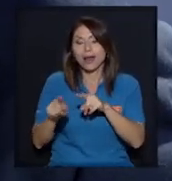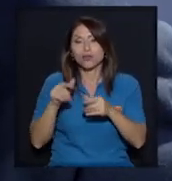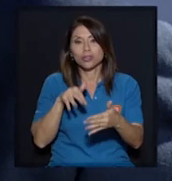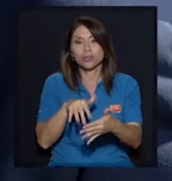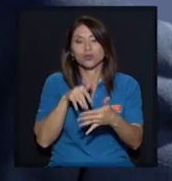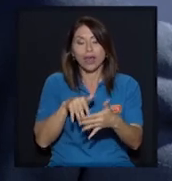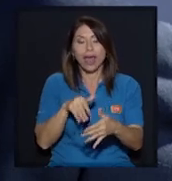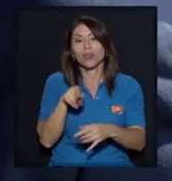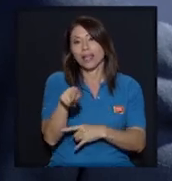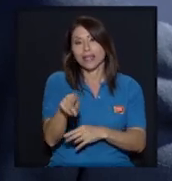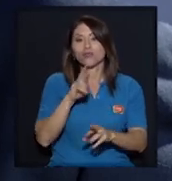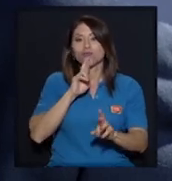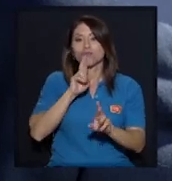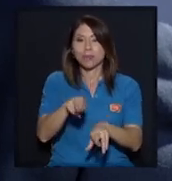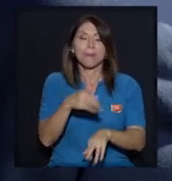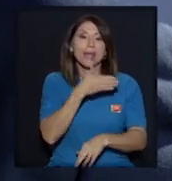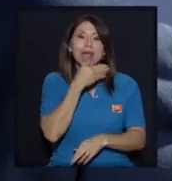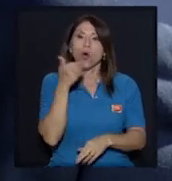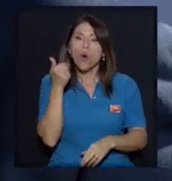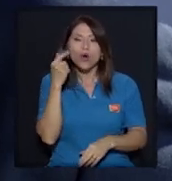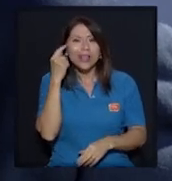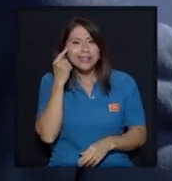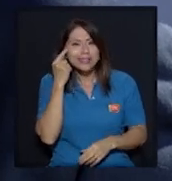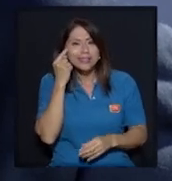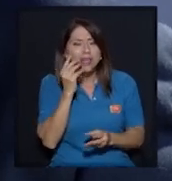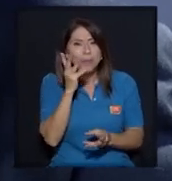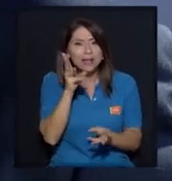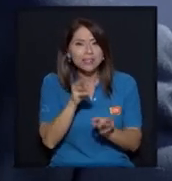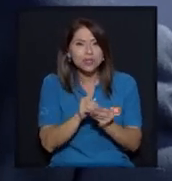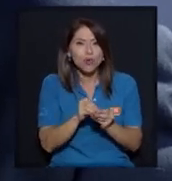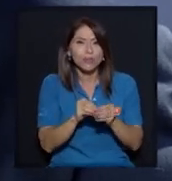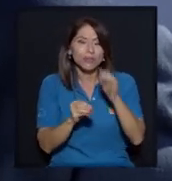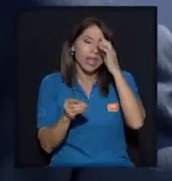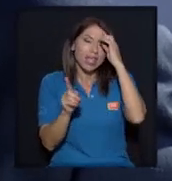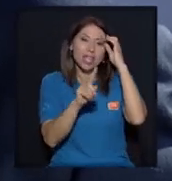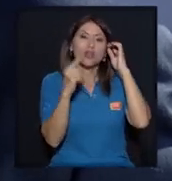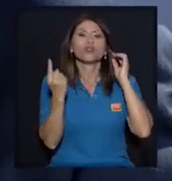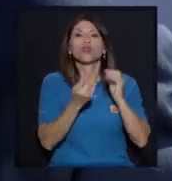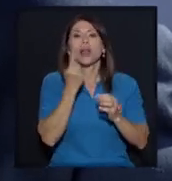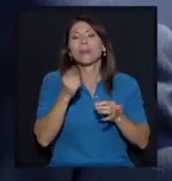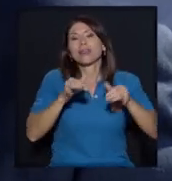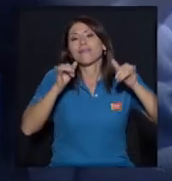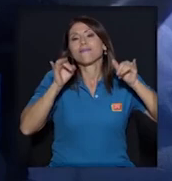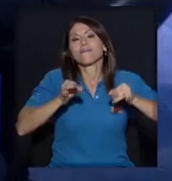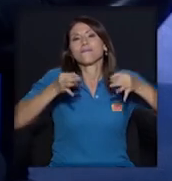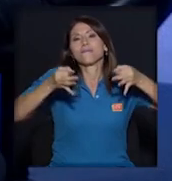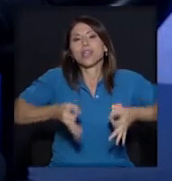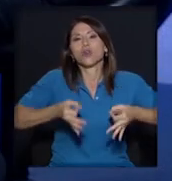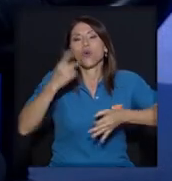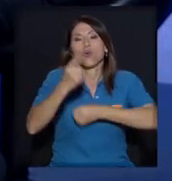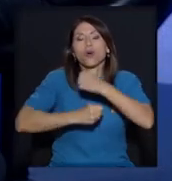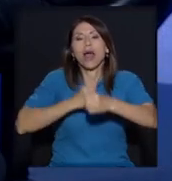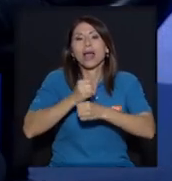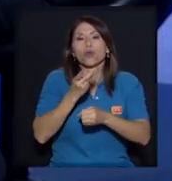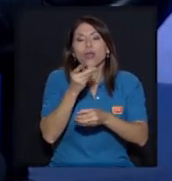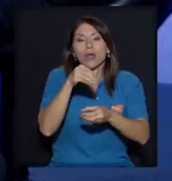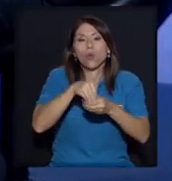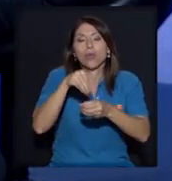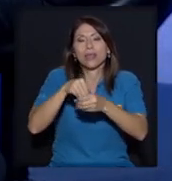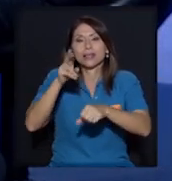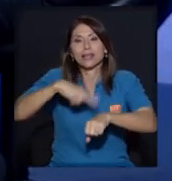estimaciones que manteniendo un año de cuentas nacionales que sea fijo. En el último minuto que nos queda, don Henry, ¿qué